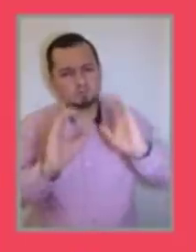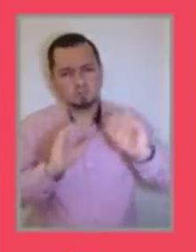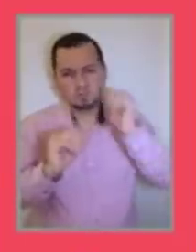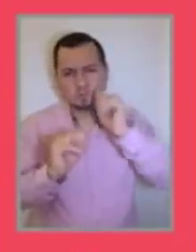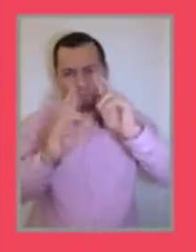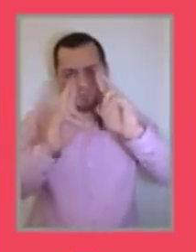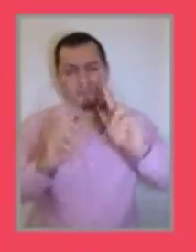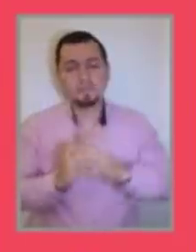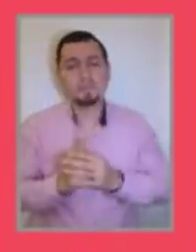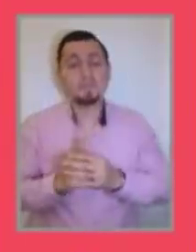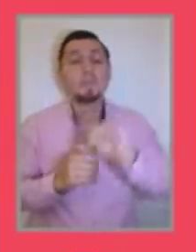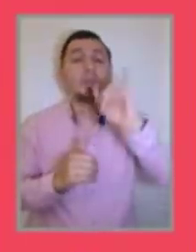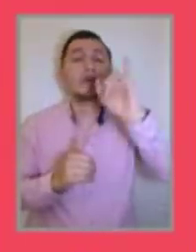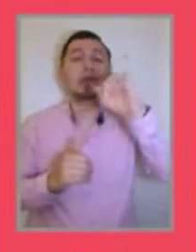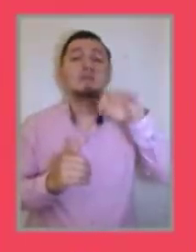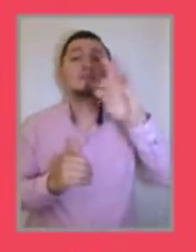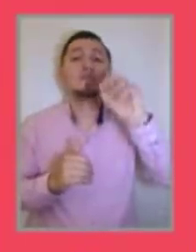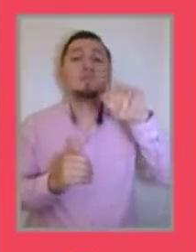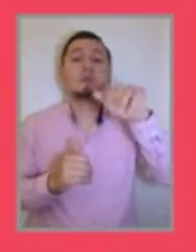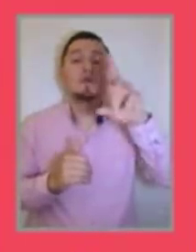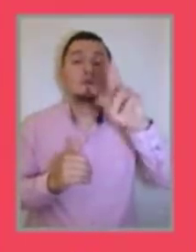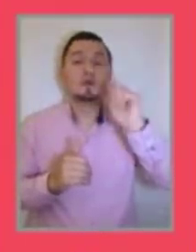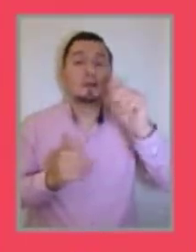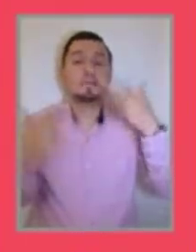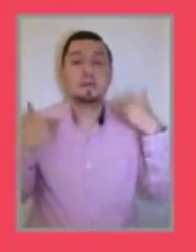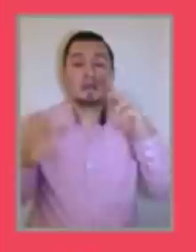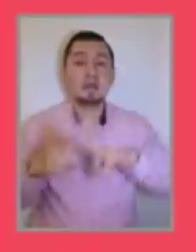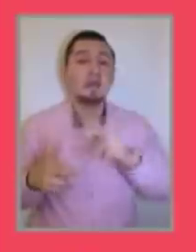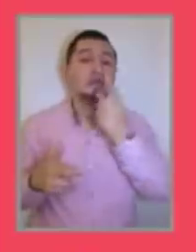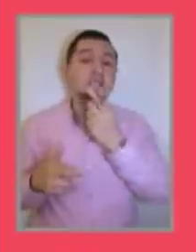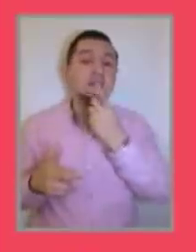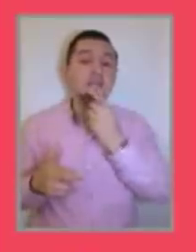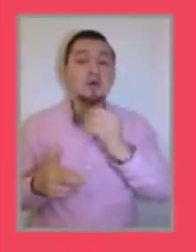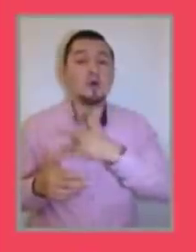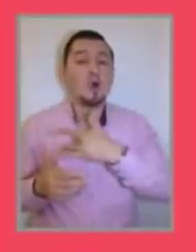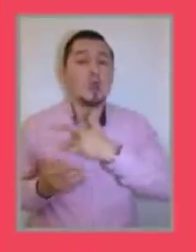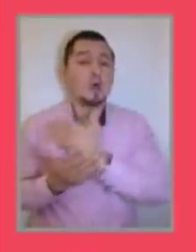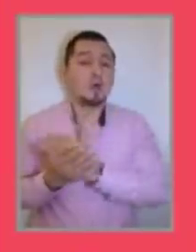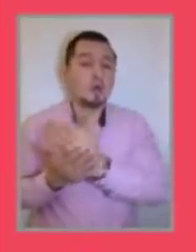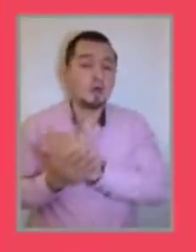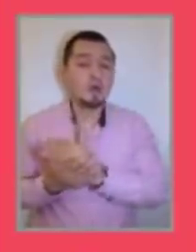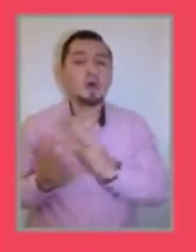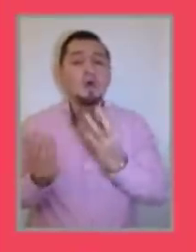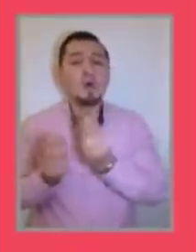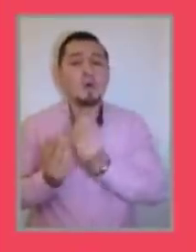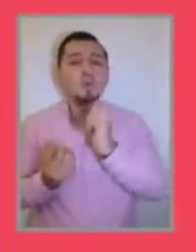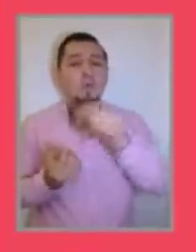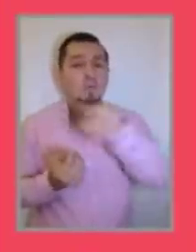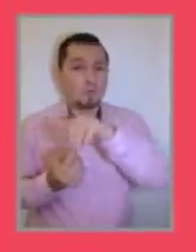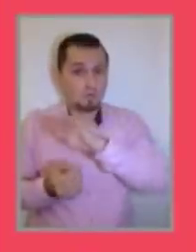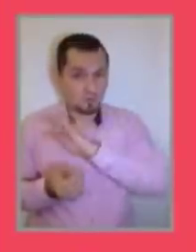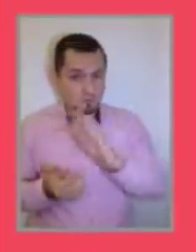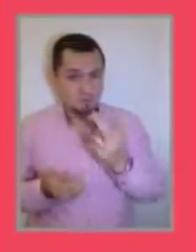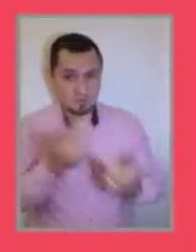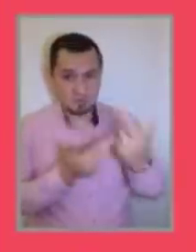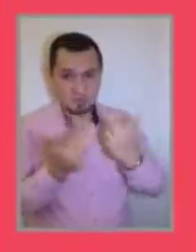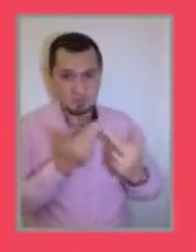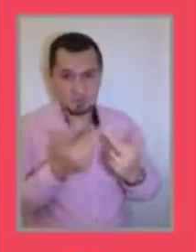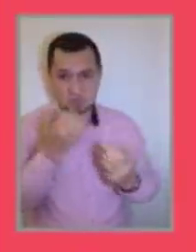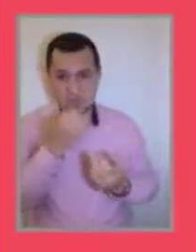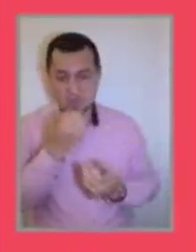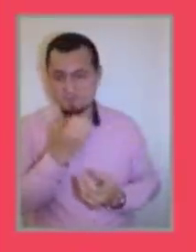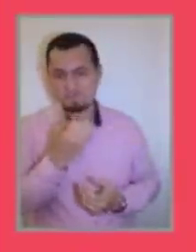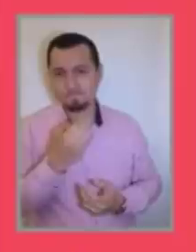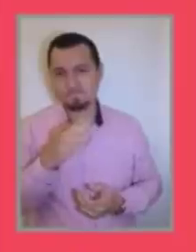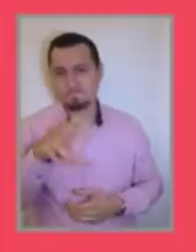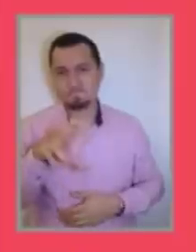Sigourney Flores del Informador. ¿Los maestros con diabetes, hipertensión o cualquier comorbilidad sí regresan a clases? No, es lo que hemos